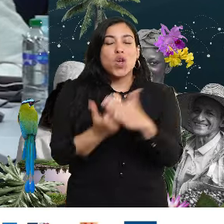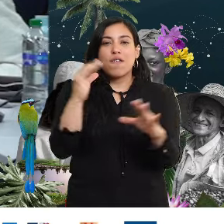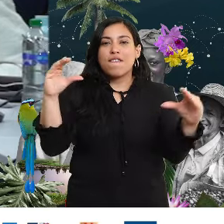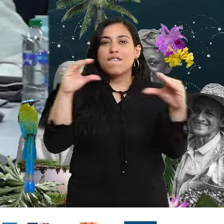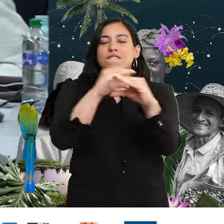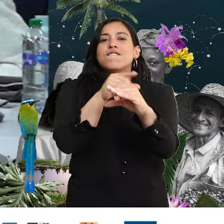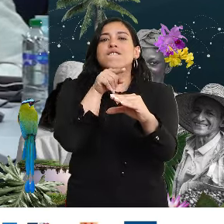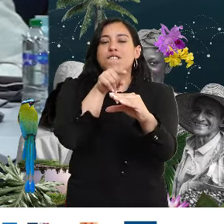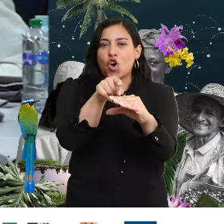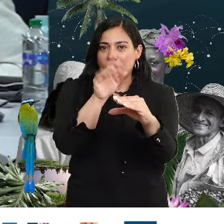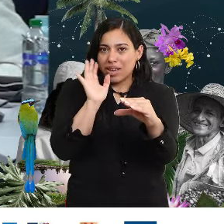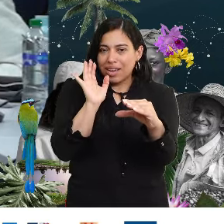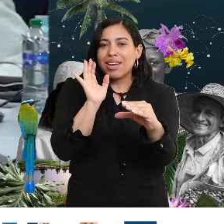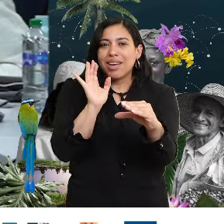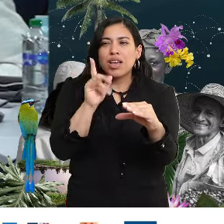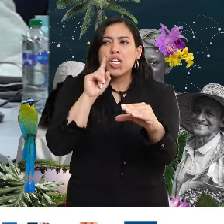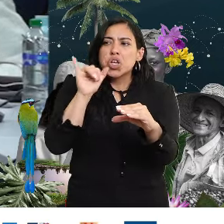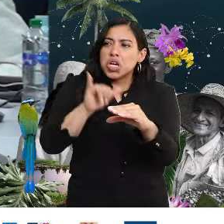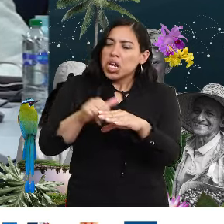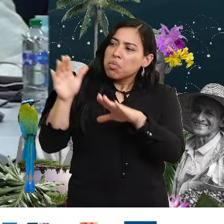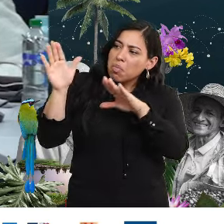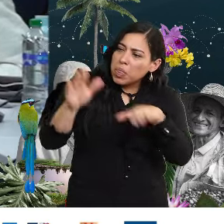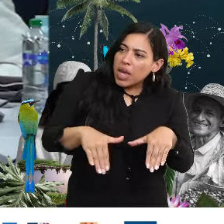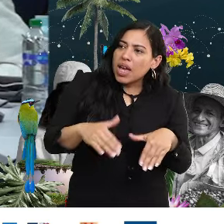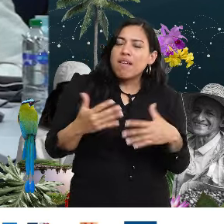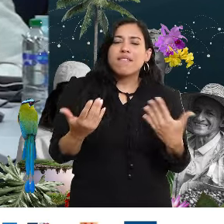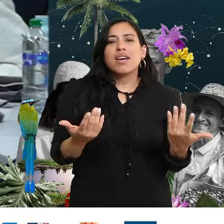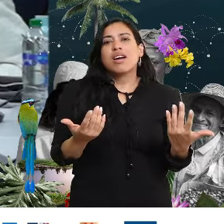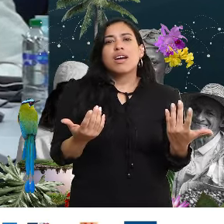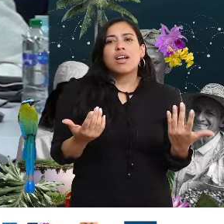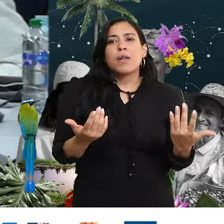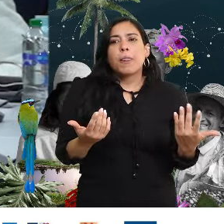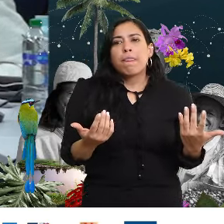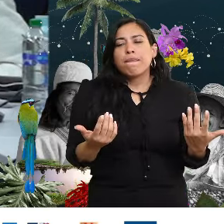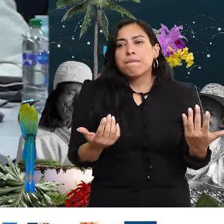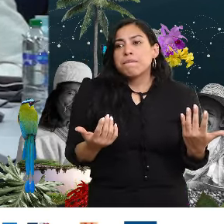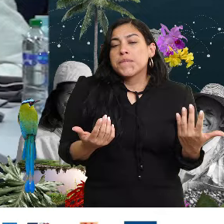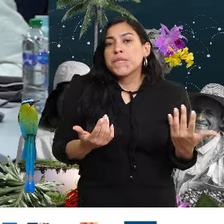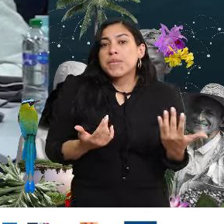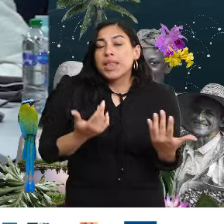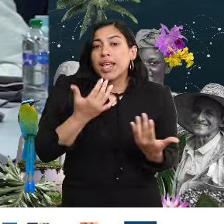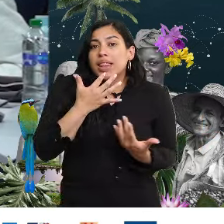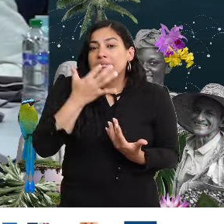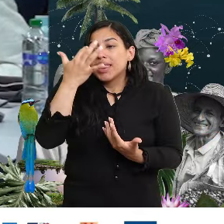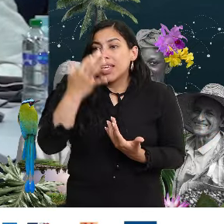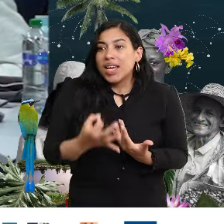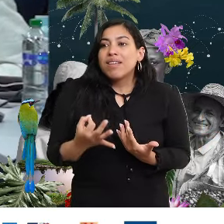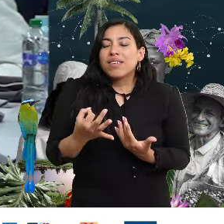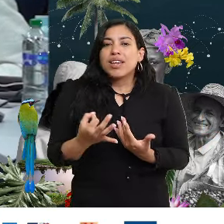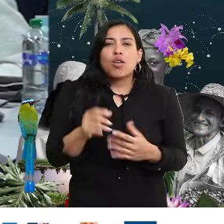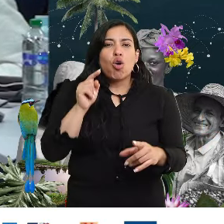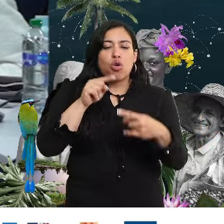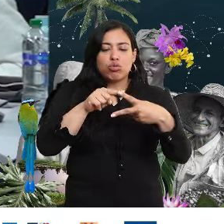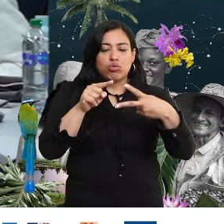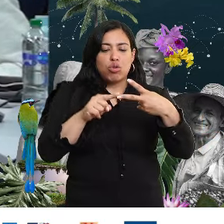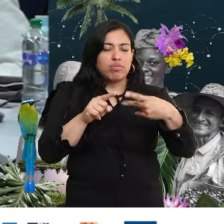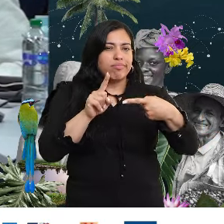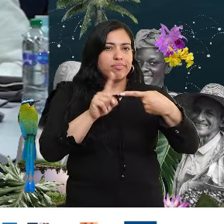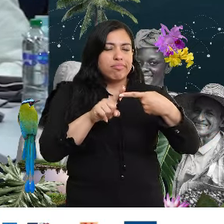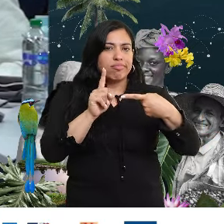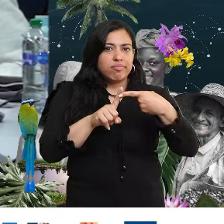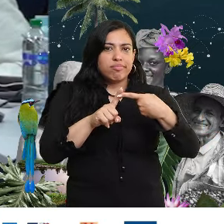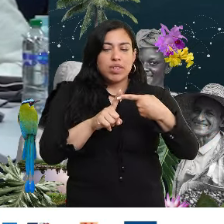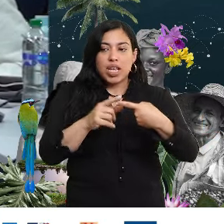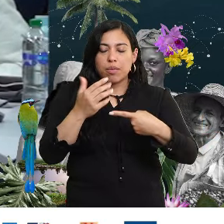podría de alguna manera traer más al marco. Y efectivamente con 2 objetivos. El primero es, al